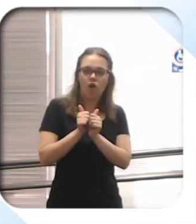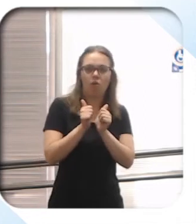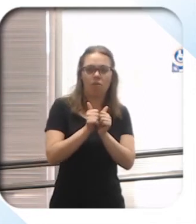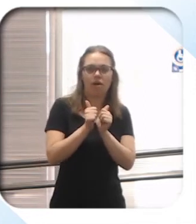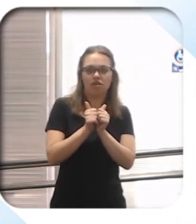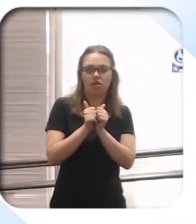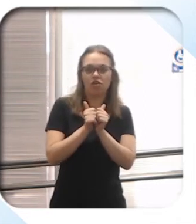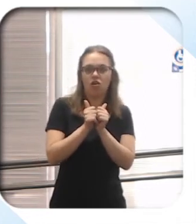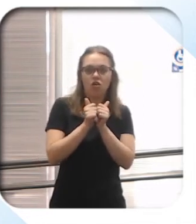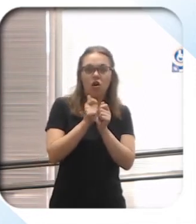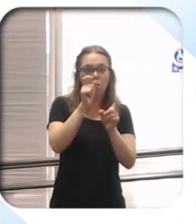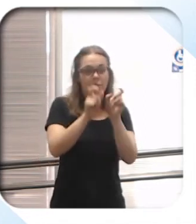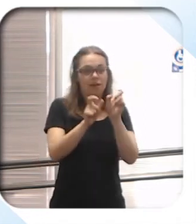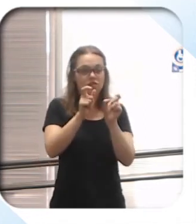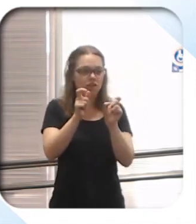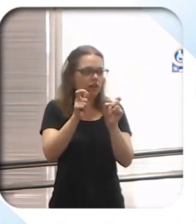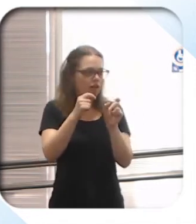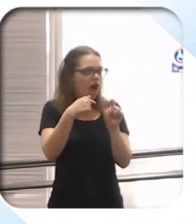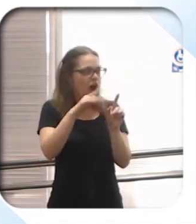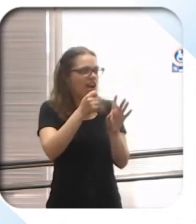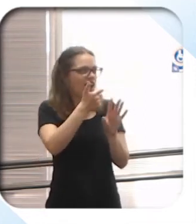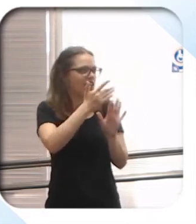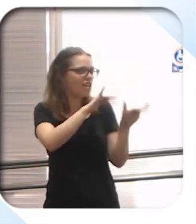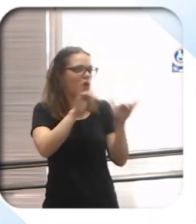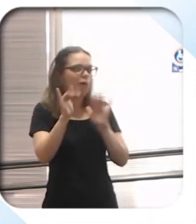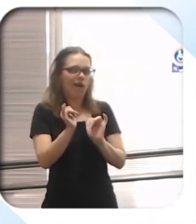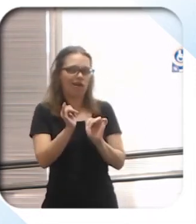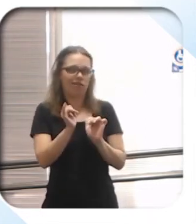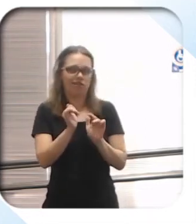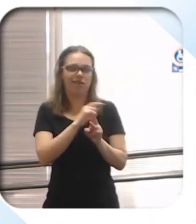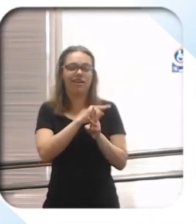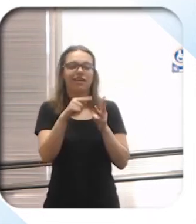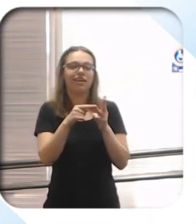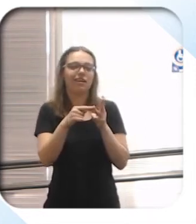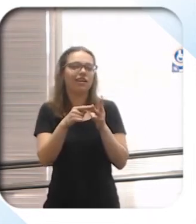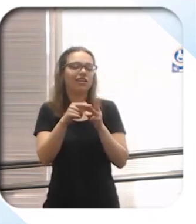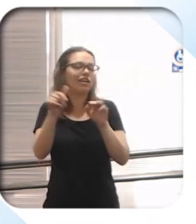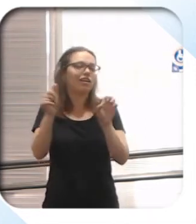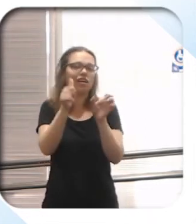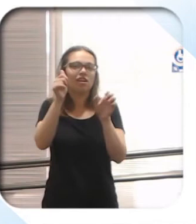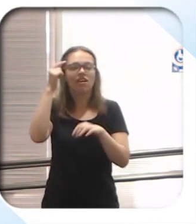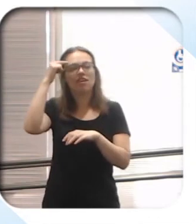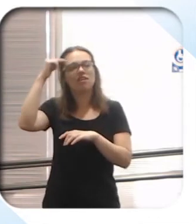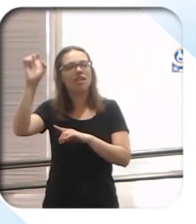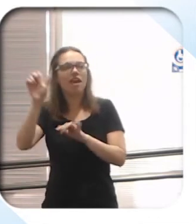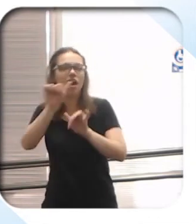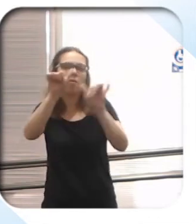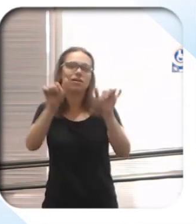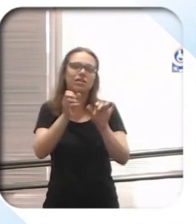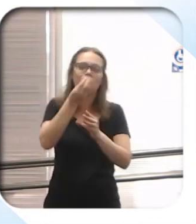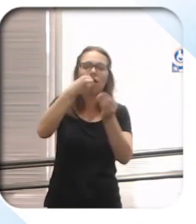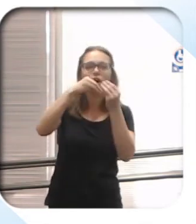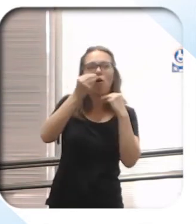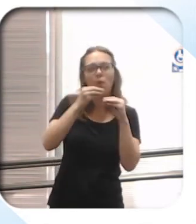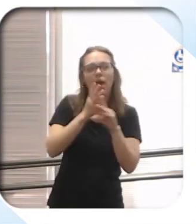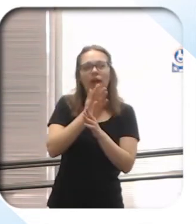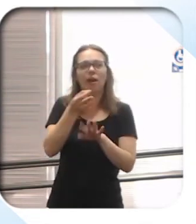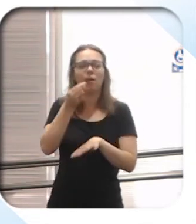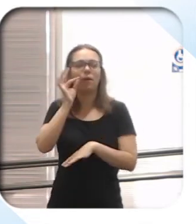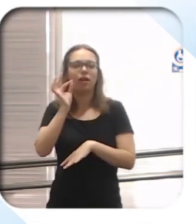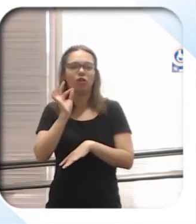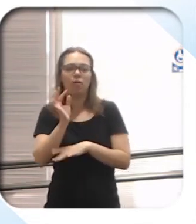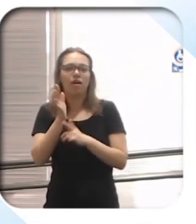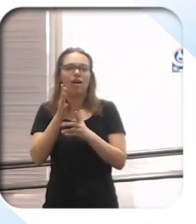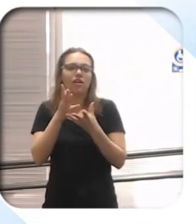por personas que viven cosas similares, y la recreación, sin duda. Se llevan, cada uno lleva algo para comer, para tomar,